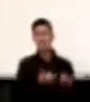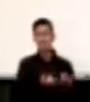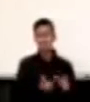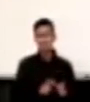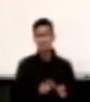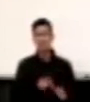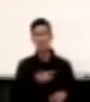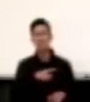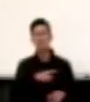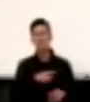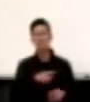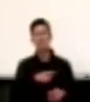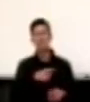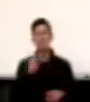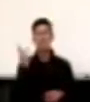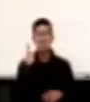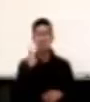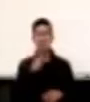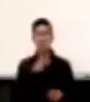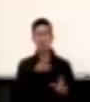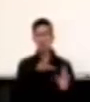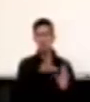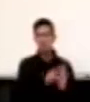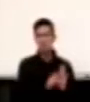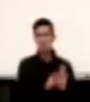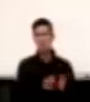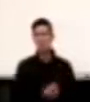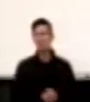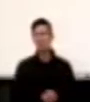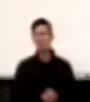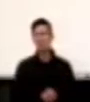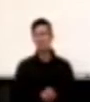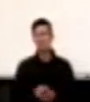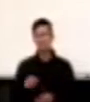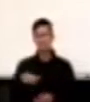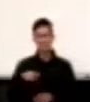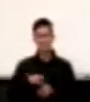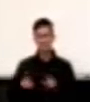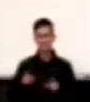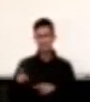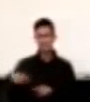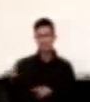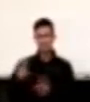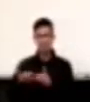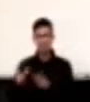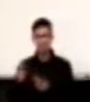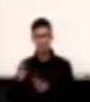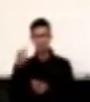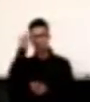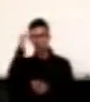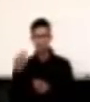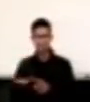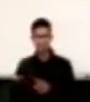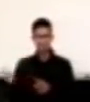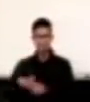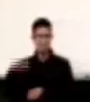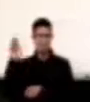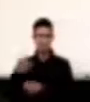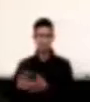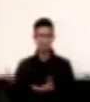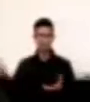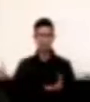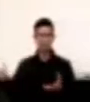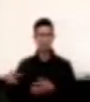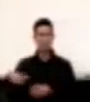mayoría tienen un electorado diferenciado de los plurinominales. No pueden llegar y proponer temas demasiado